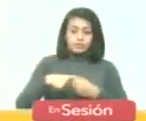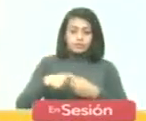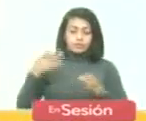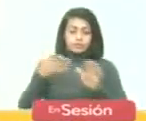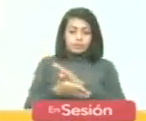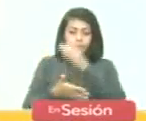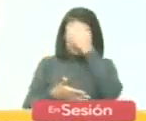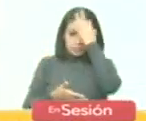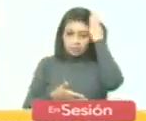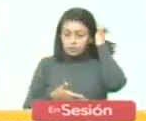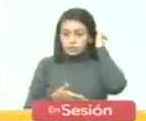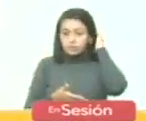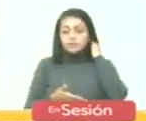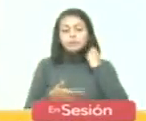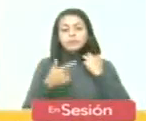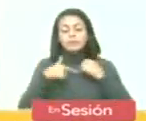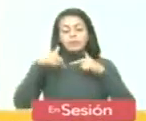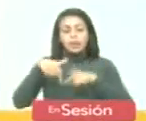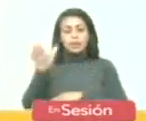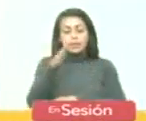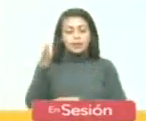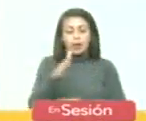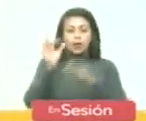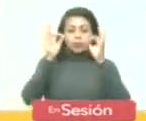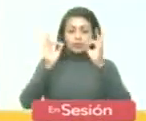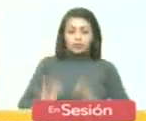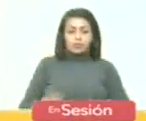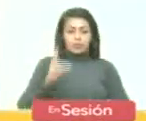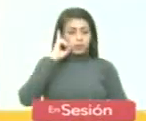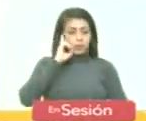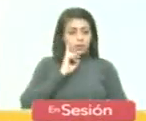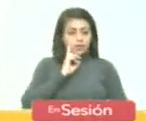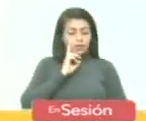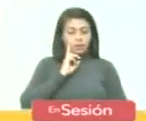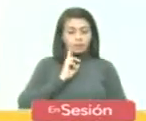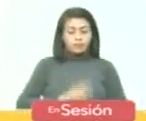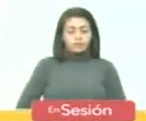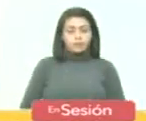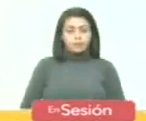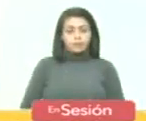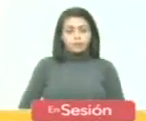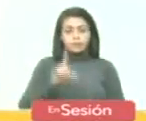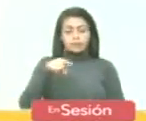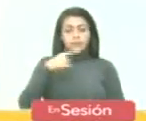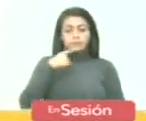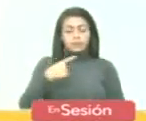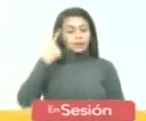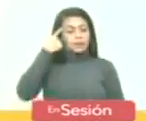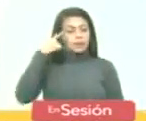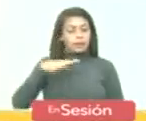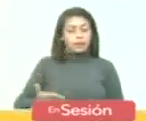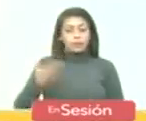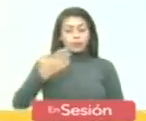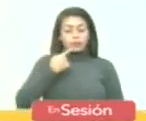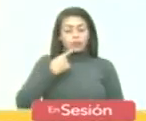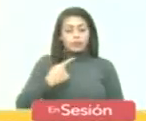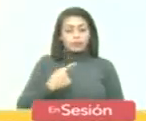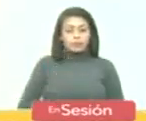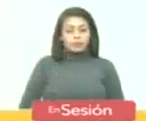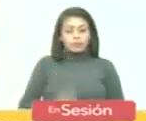decir, esta bandera que hoy conocemos es la auténtica bandera bolivariana. Asimismo, creo que es preciso,